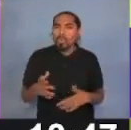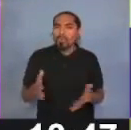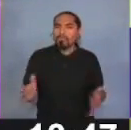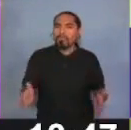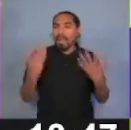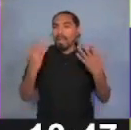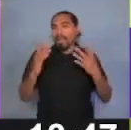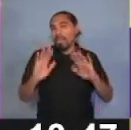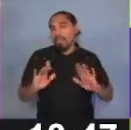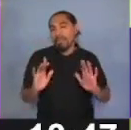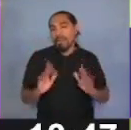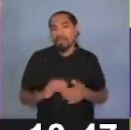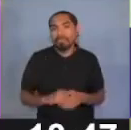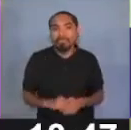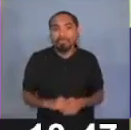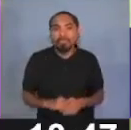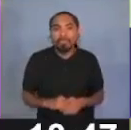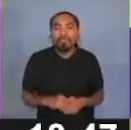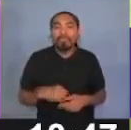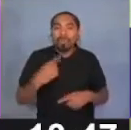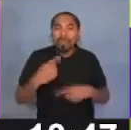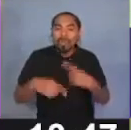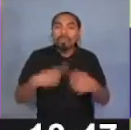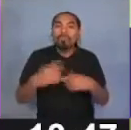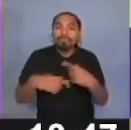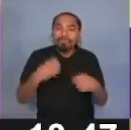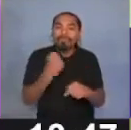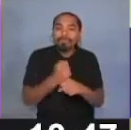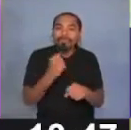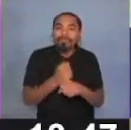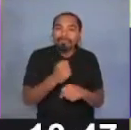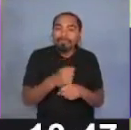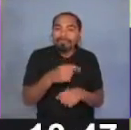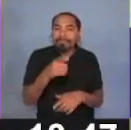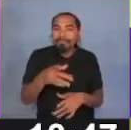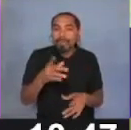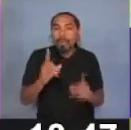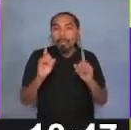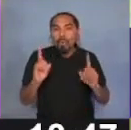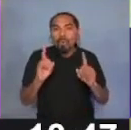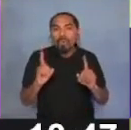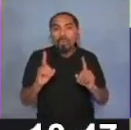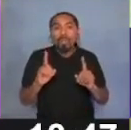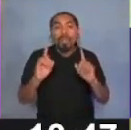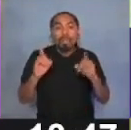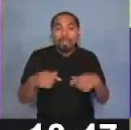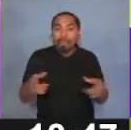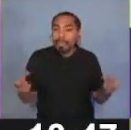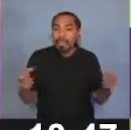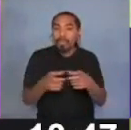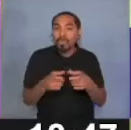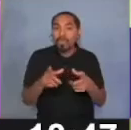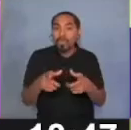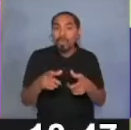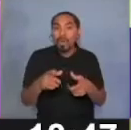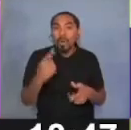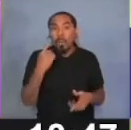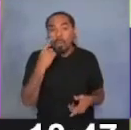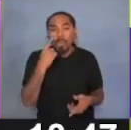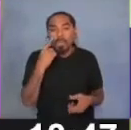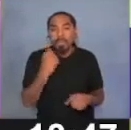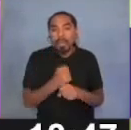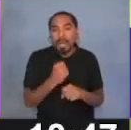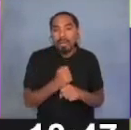los profesionales, con los docentes, también ahora con los municipales. Así que, bueno, quedan todavía